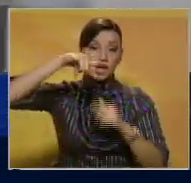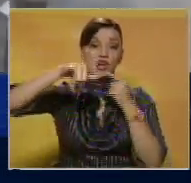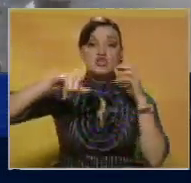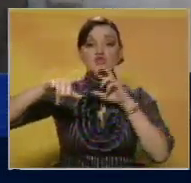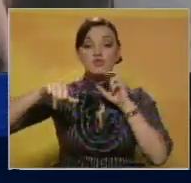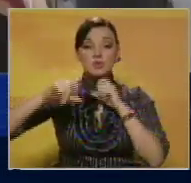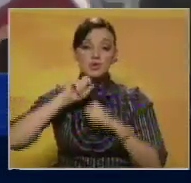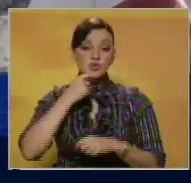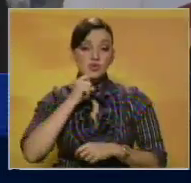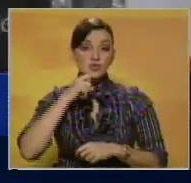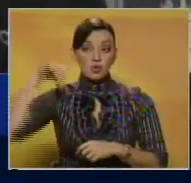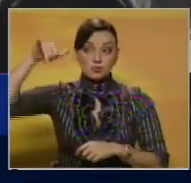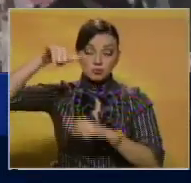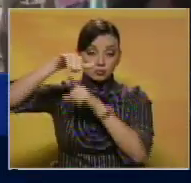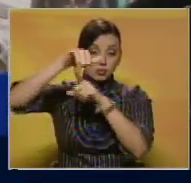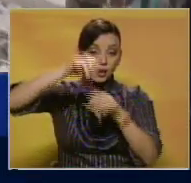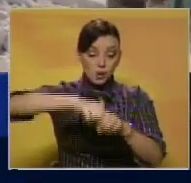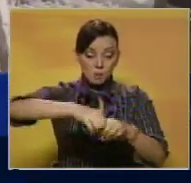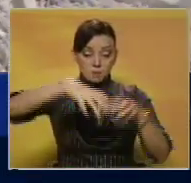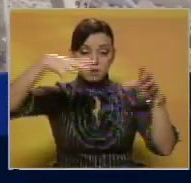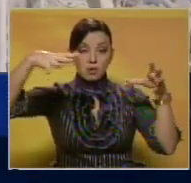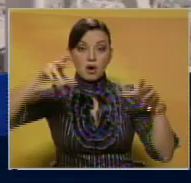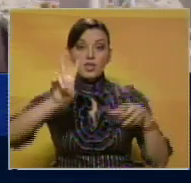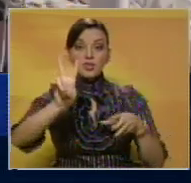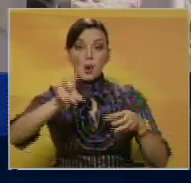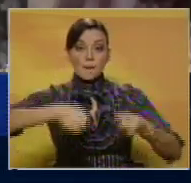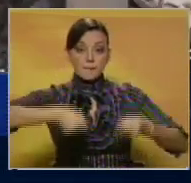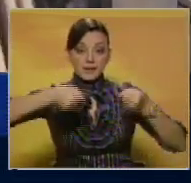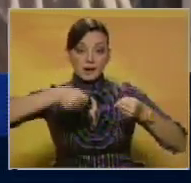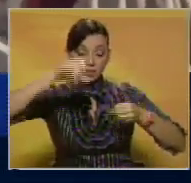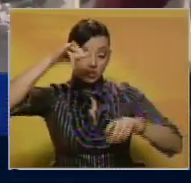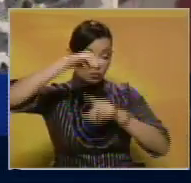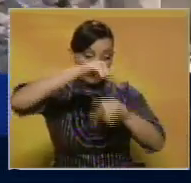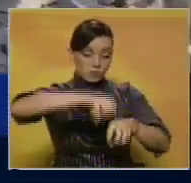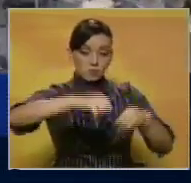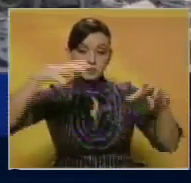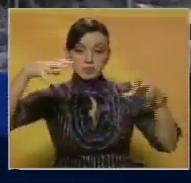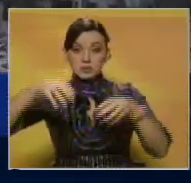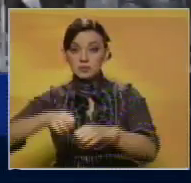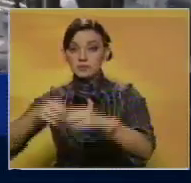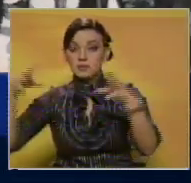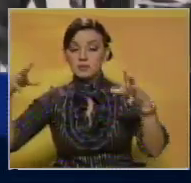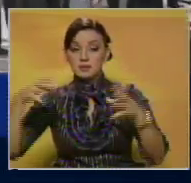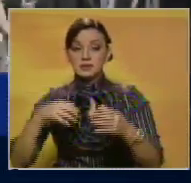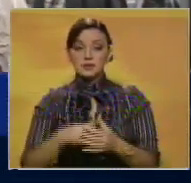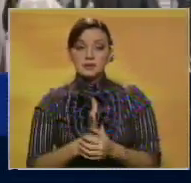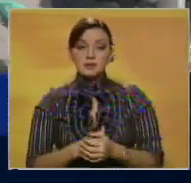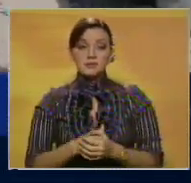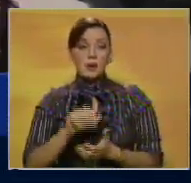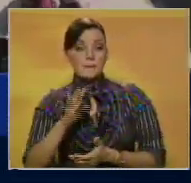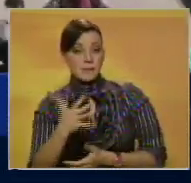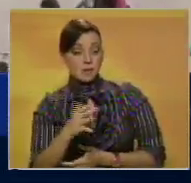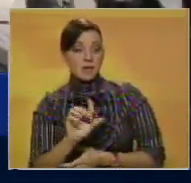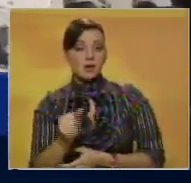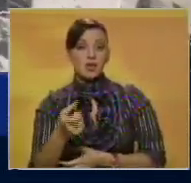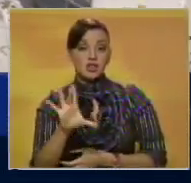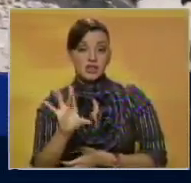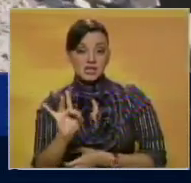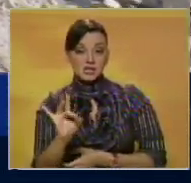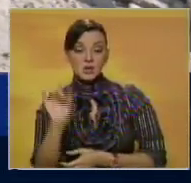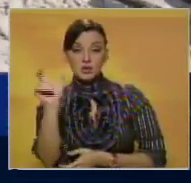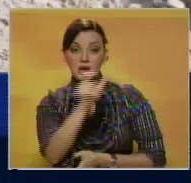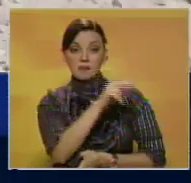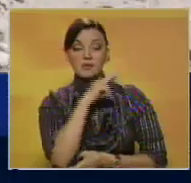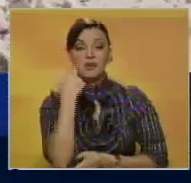contra 2 mercados ubicados en las provincias de Alepo e Idlib, al norte de este país. Al menos 18 de las